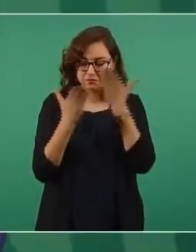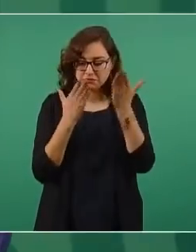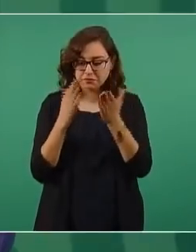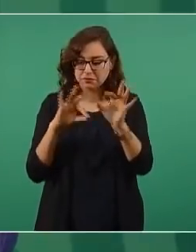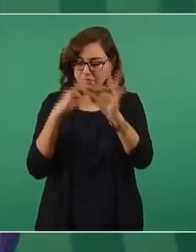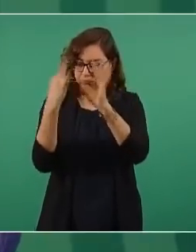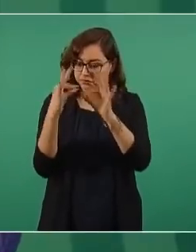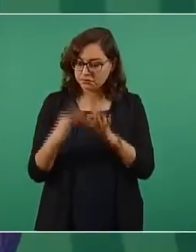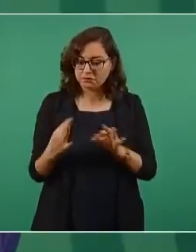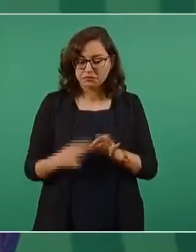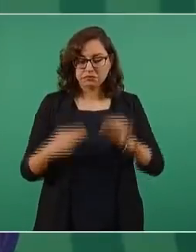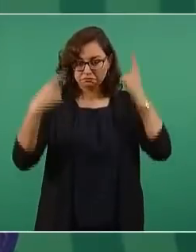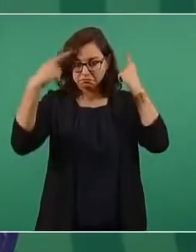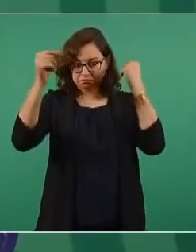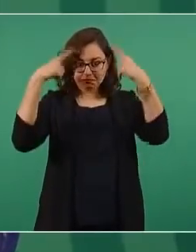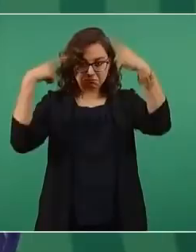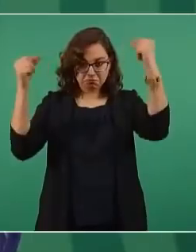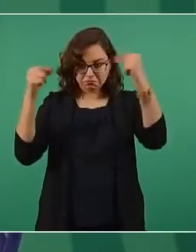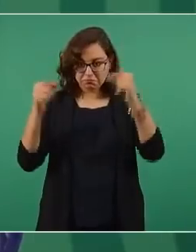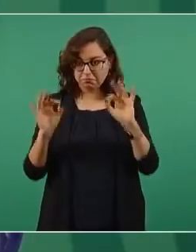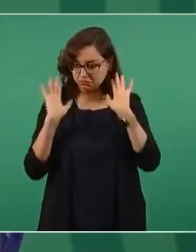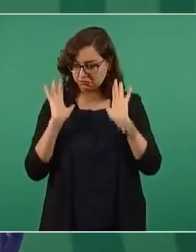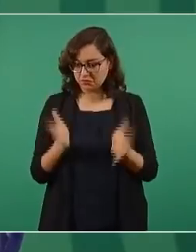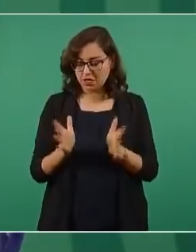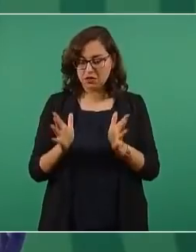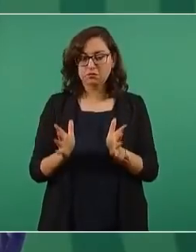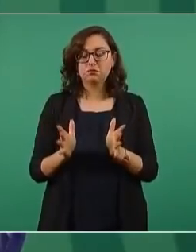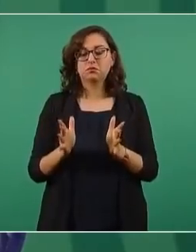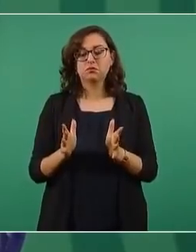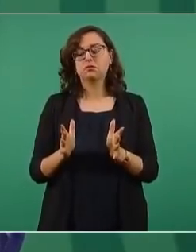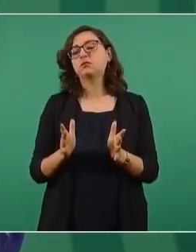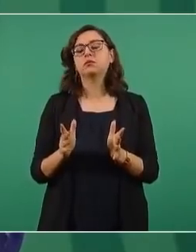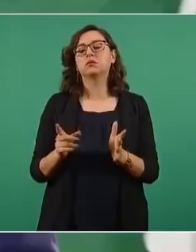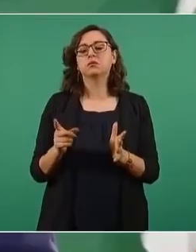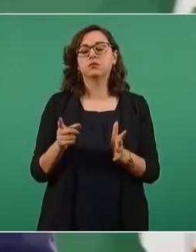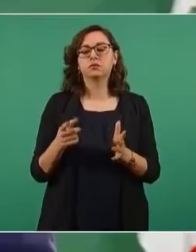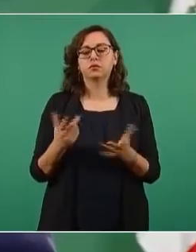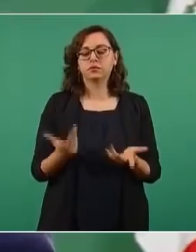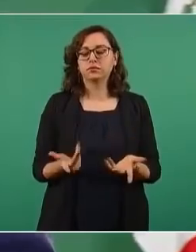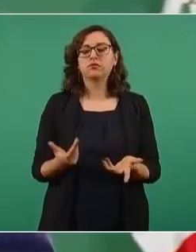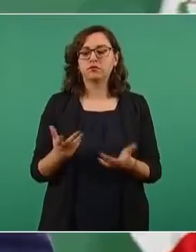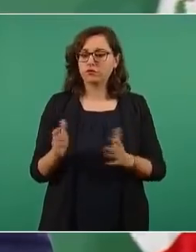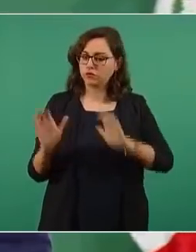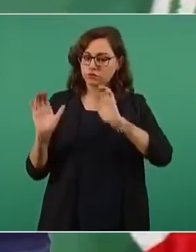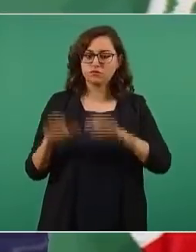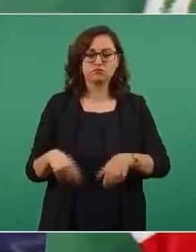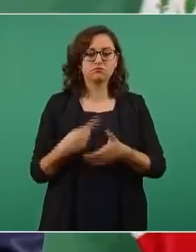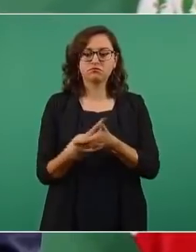quienes terminen en una escuela rural normal.